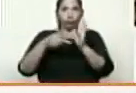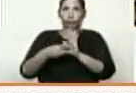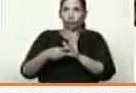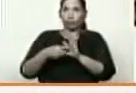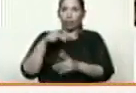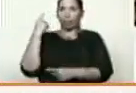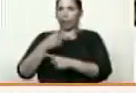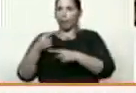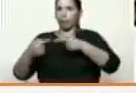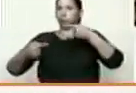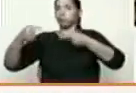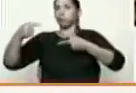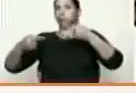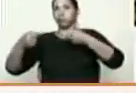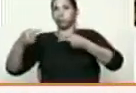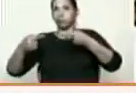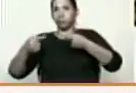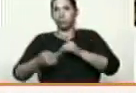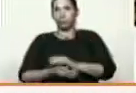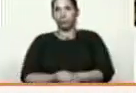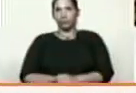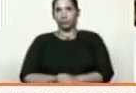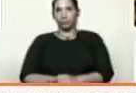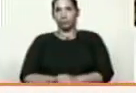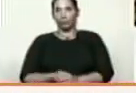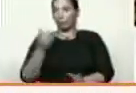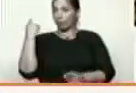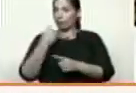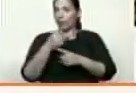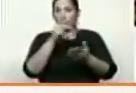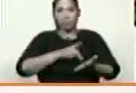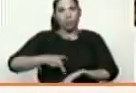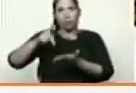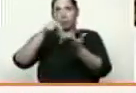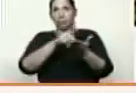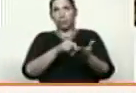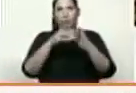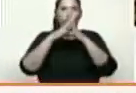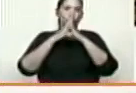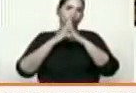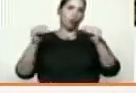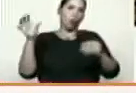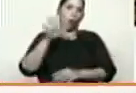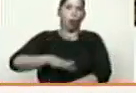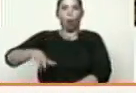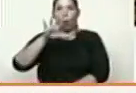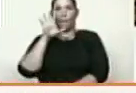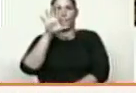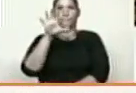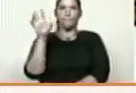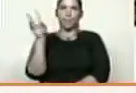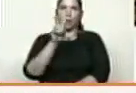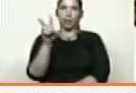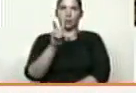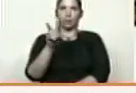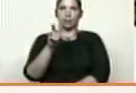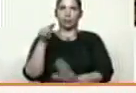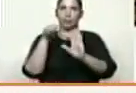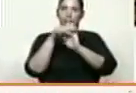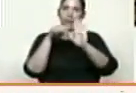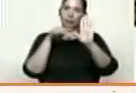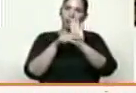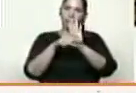debate enriquecedor en el que debe participar toda la nación, en los términos que estoy